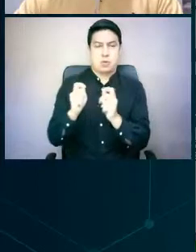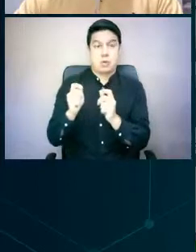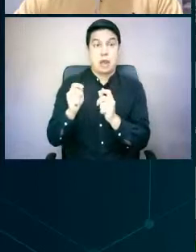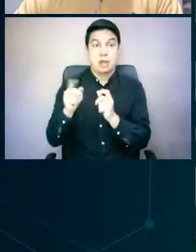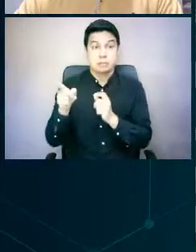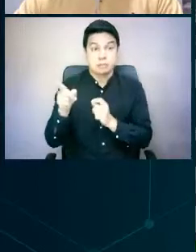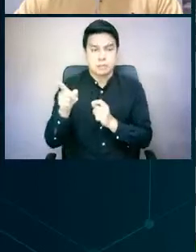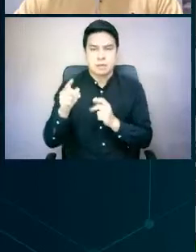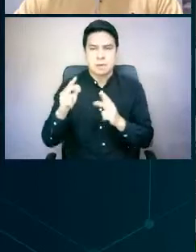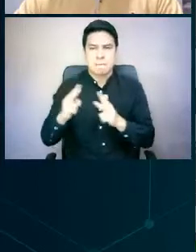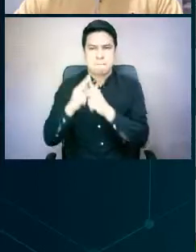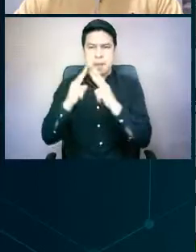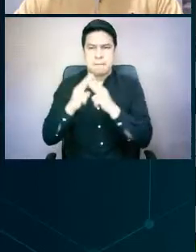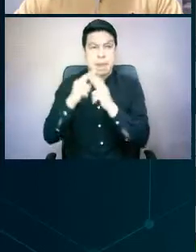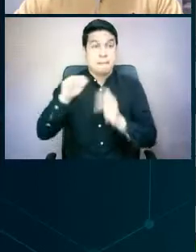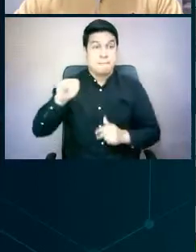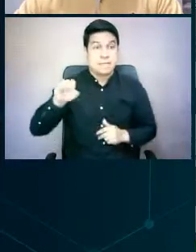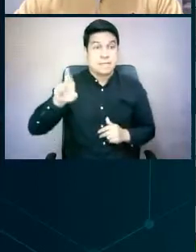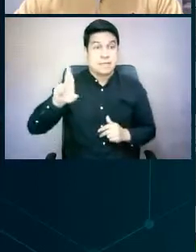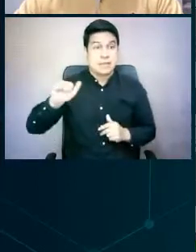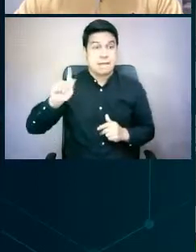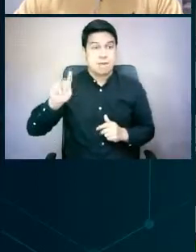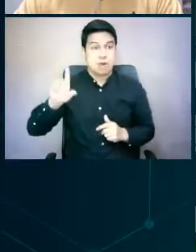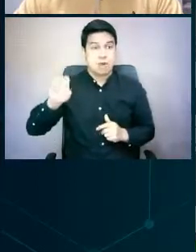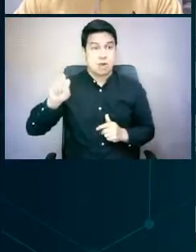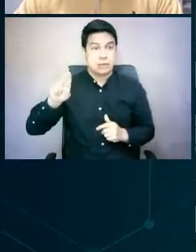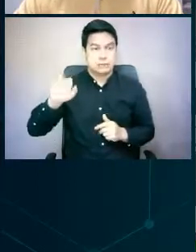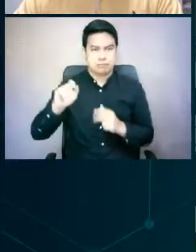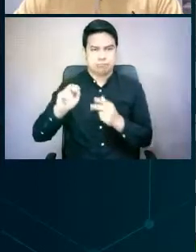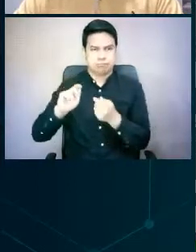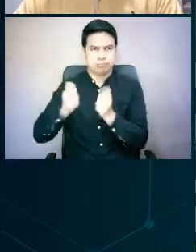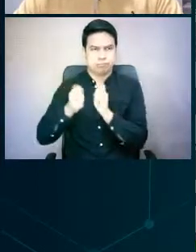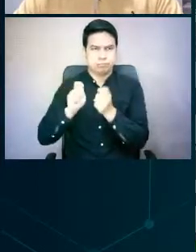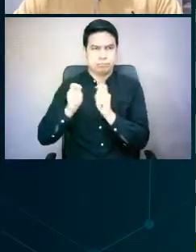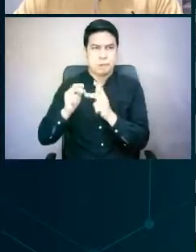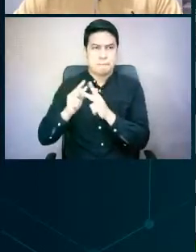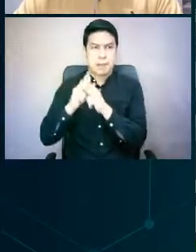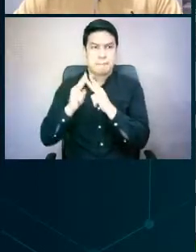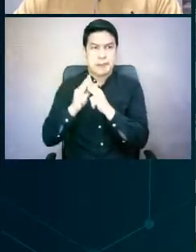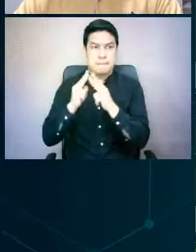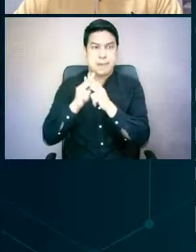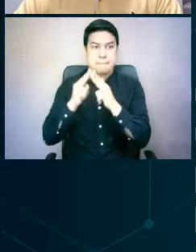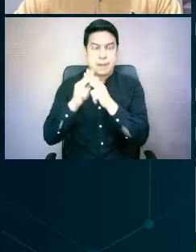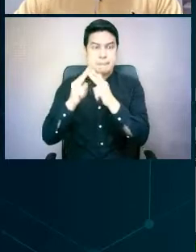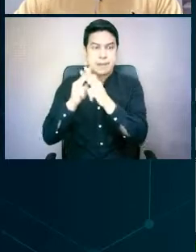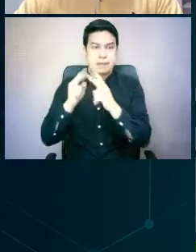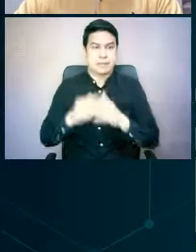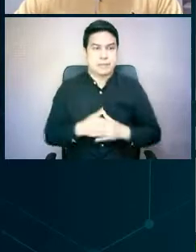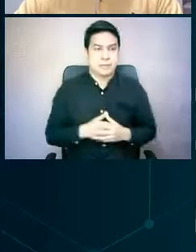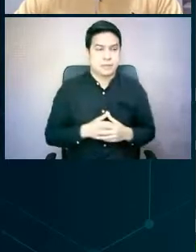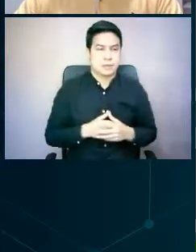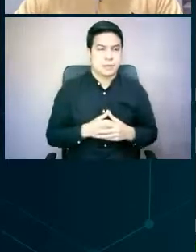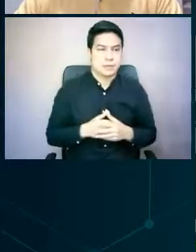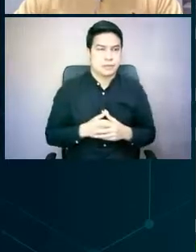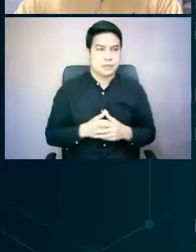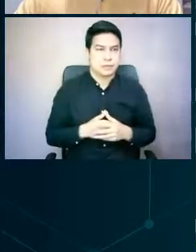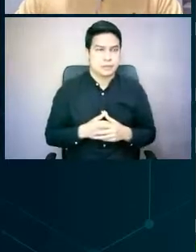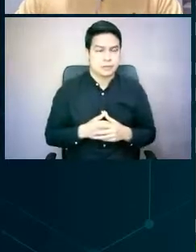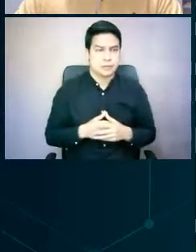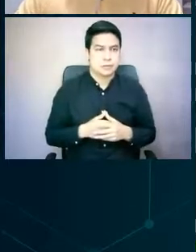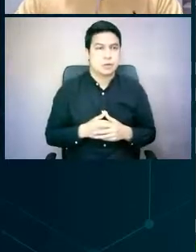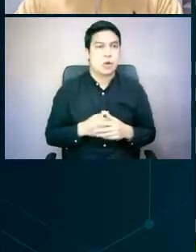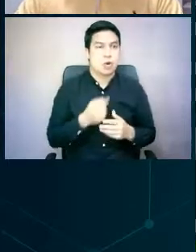decir, 4 esquemas de diferencial en esta subestación, y 5 esquemas en la subestación Ancon